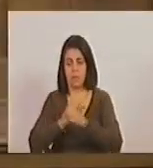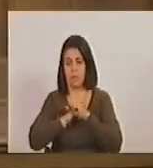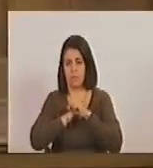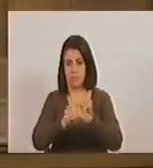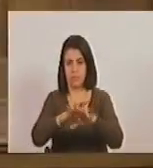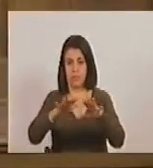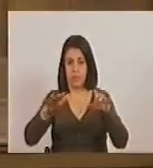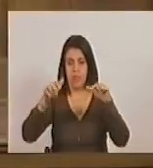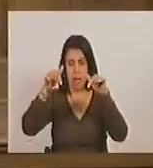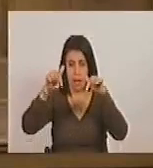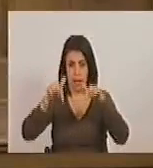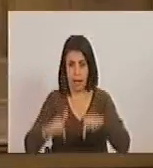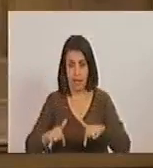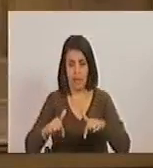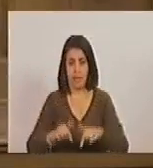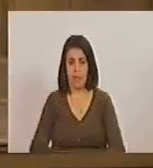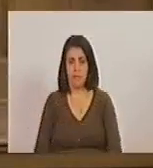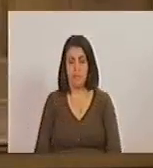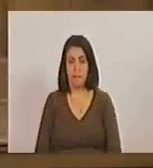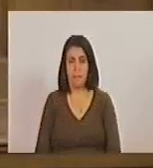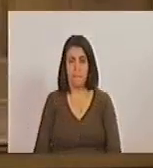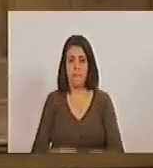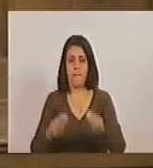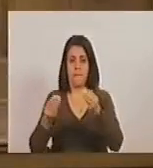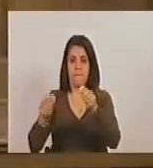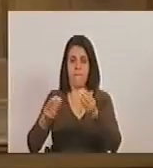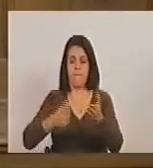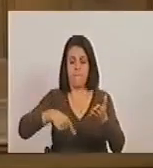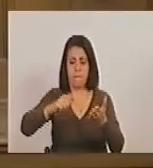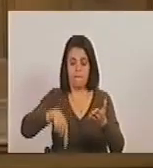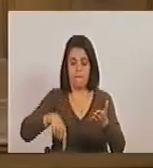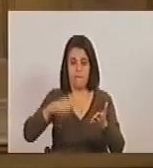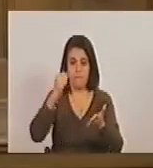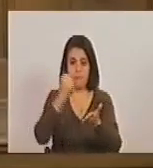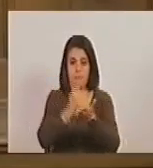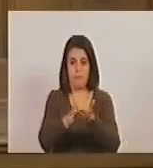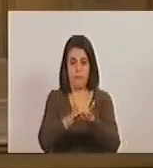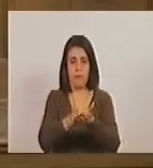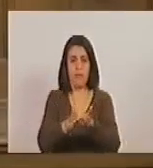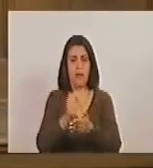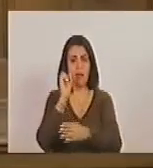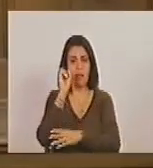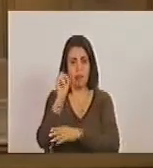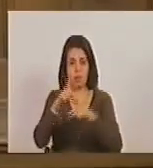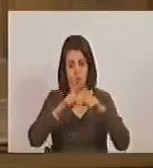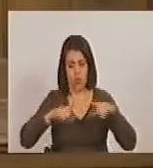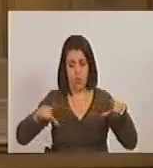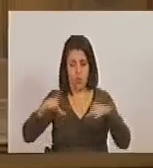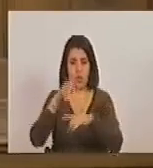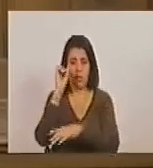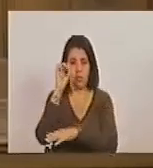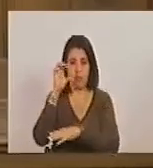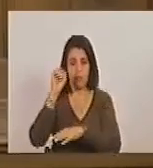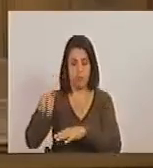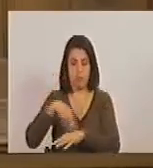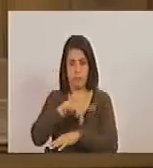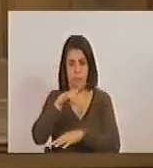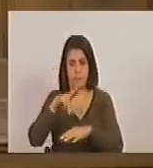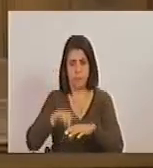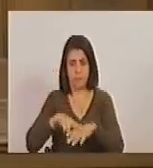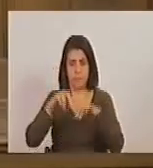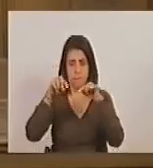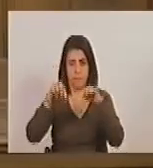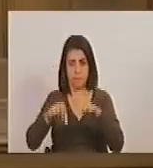máxima difusión del mismo, dado, firmado y sellado en el Palacio Federal Legislativo, sede